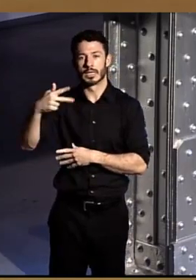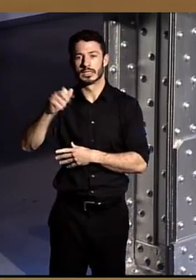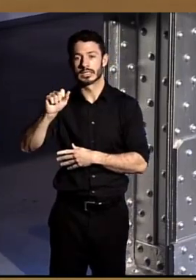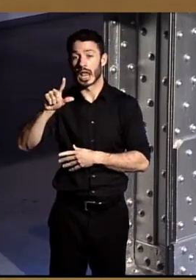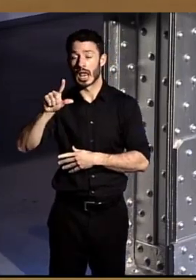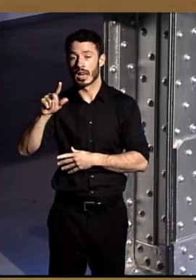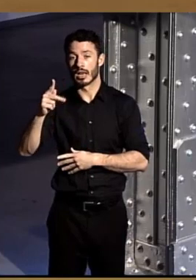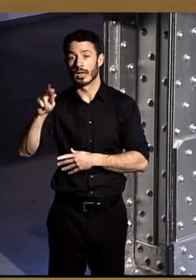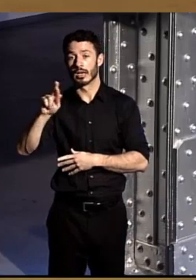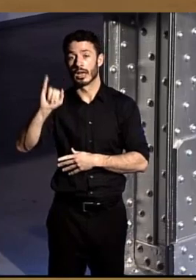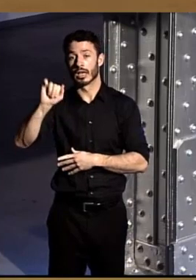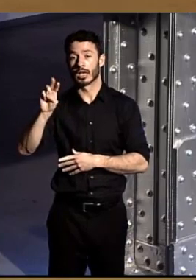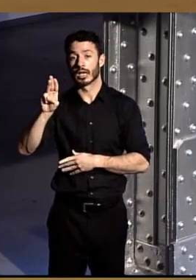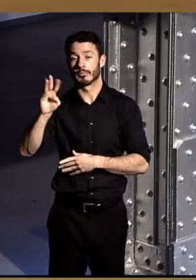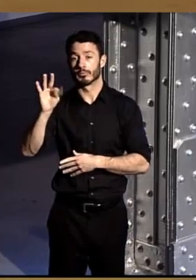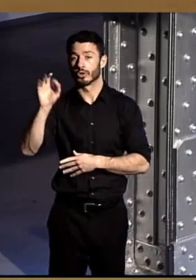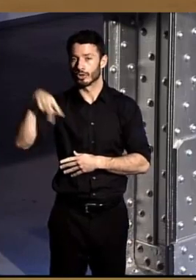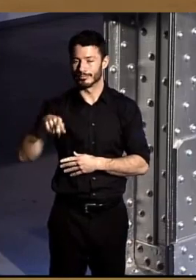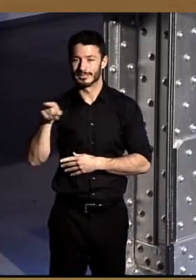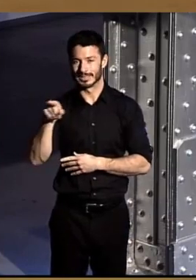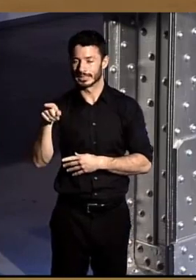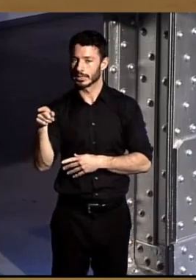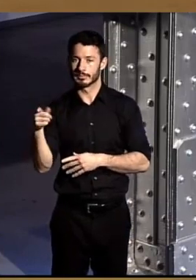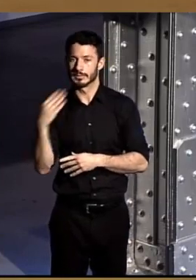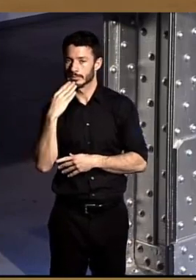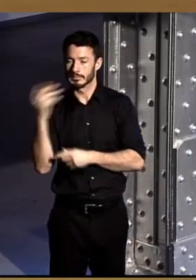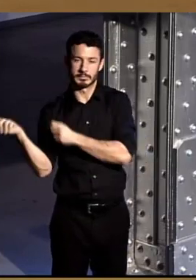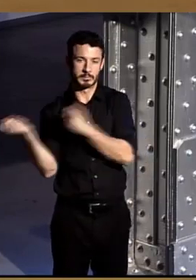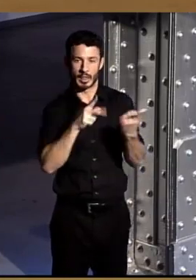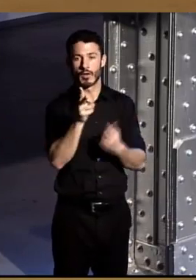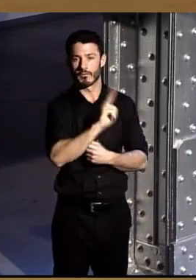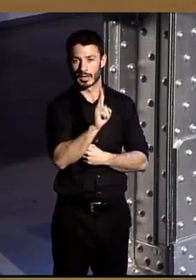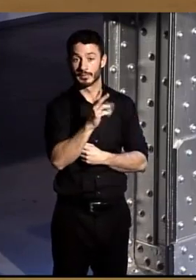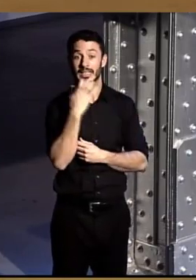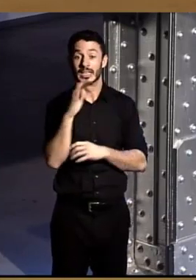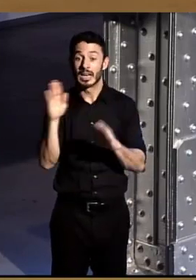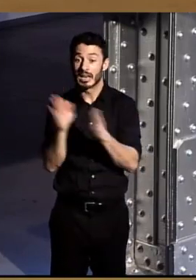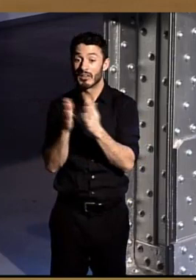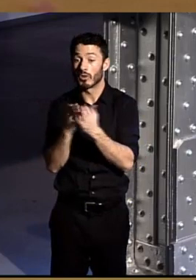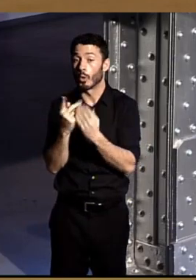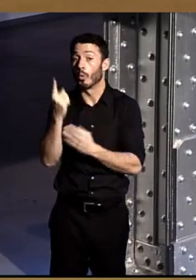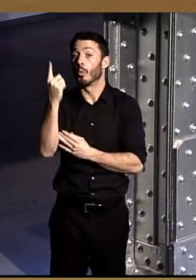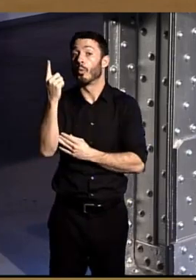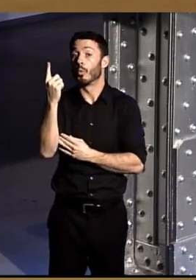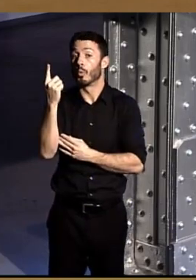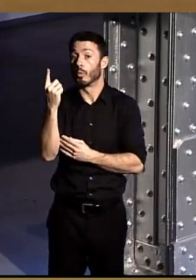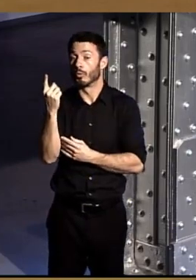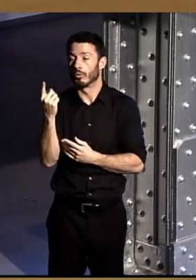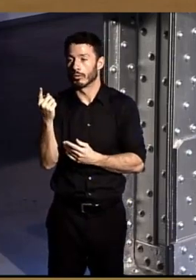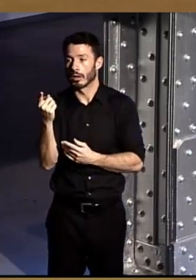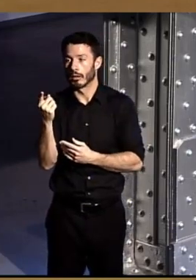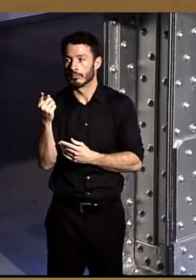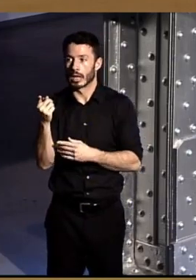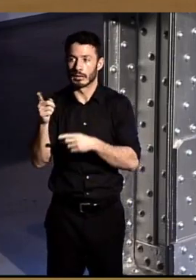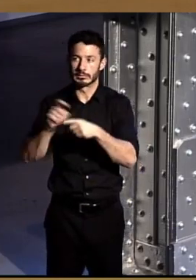si hablamos de obras sueltas, que yo creo que también podemos hablar de obras sueltas que tienen el espíritu de Verne, vamos, la verdad es que lo he